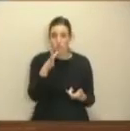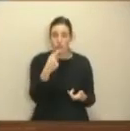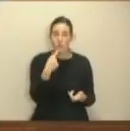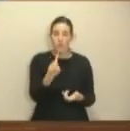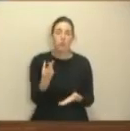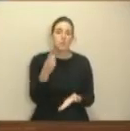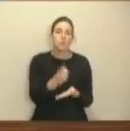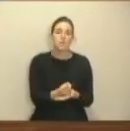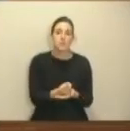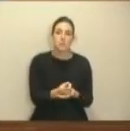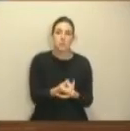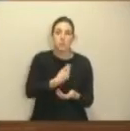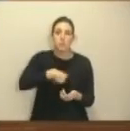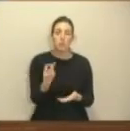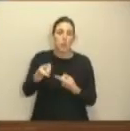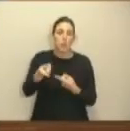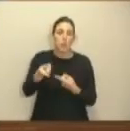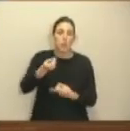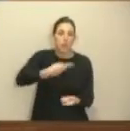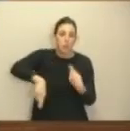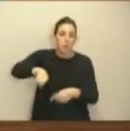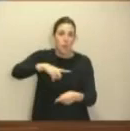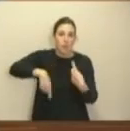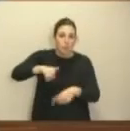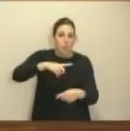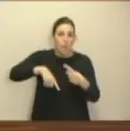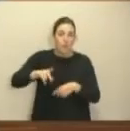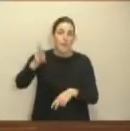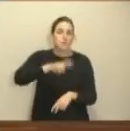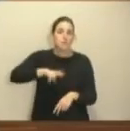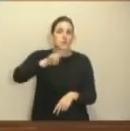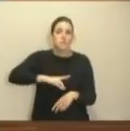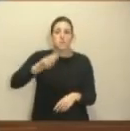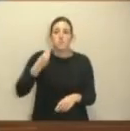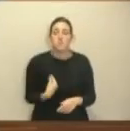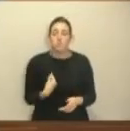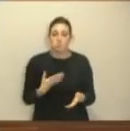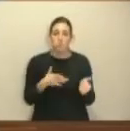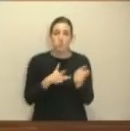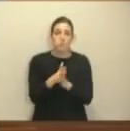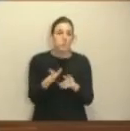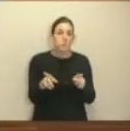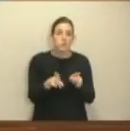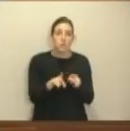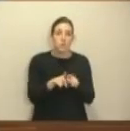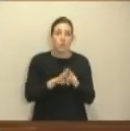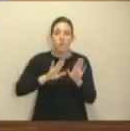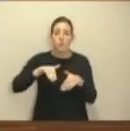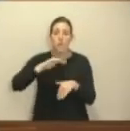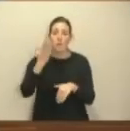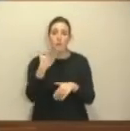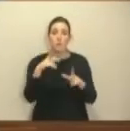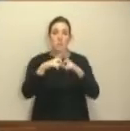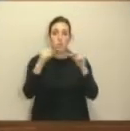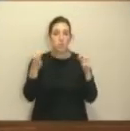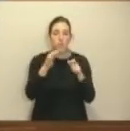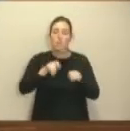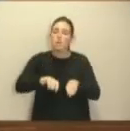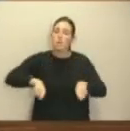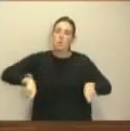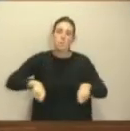estamos presos de un círculo vicioso, se lo dije en la comisión. Un círculo vicioso absolutamente pernicioso para Asturias que hay que romper, que hay que